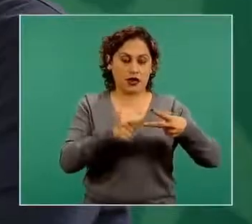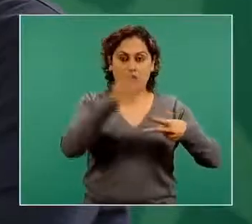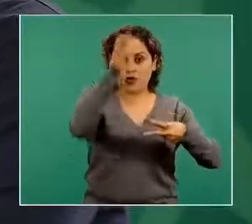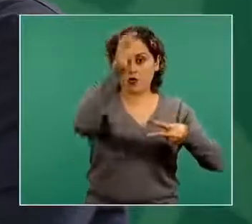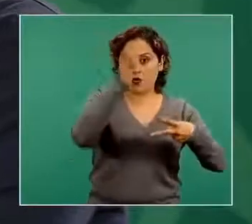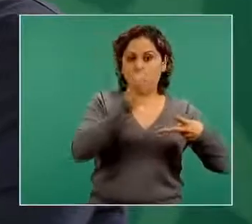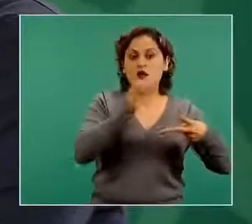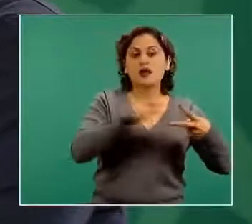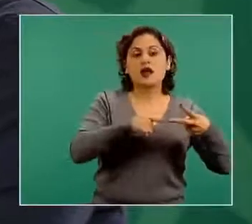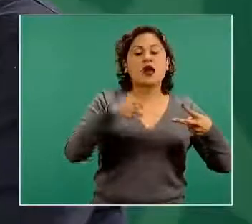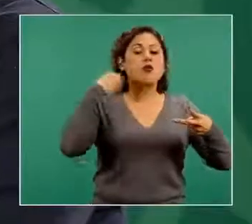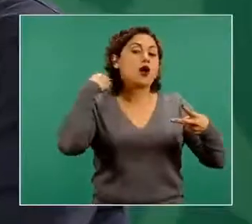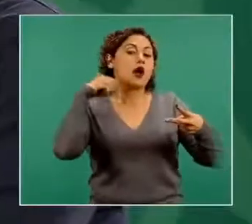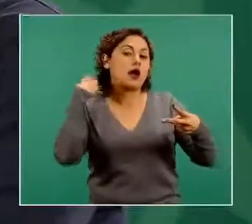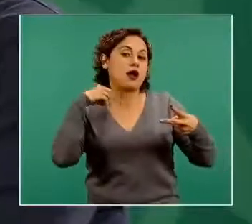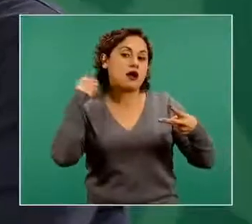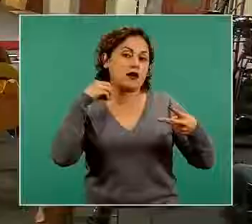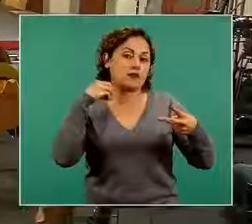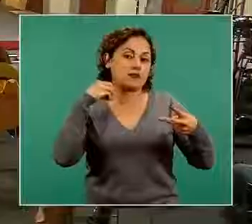uno de Oaxaca.